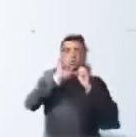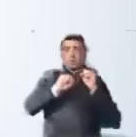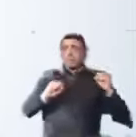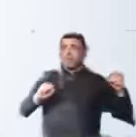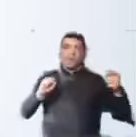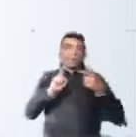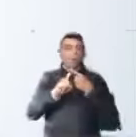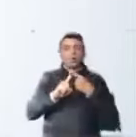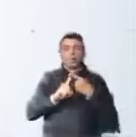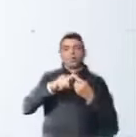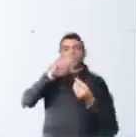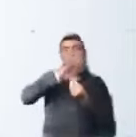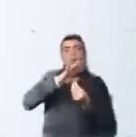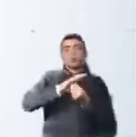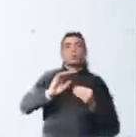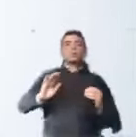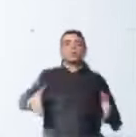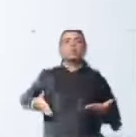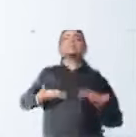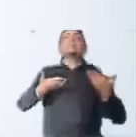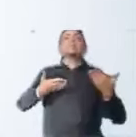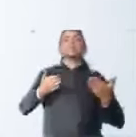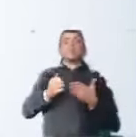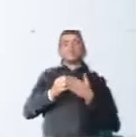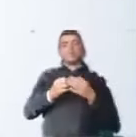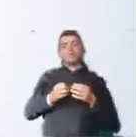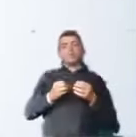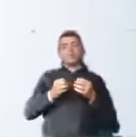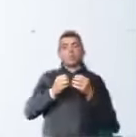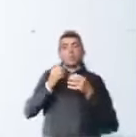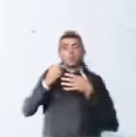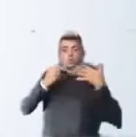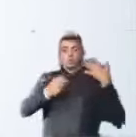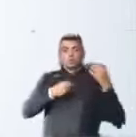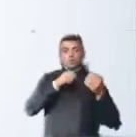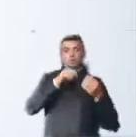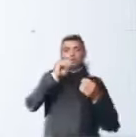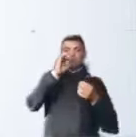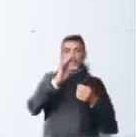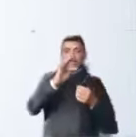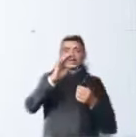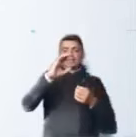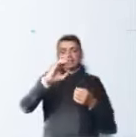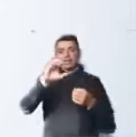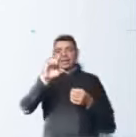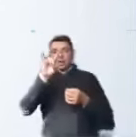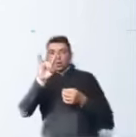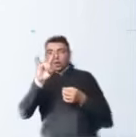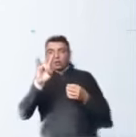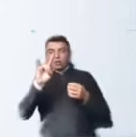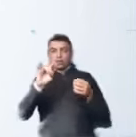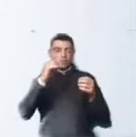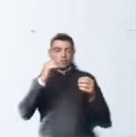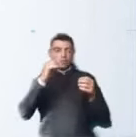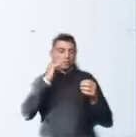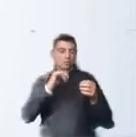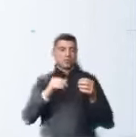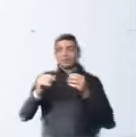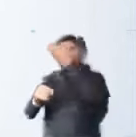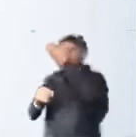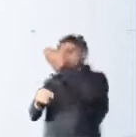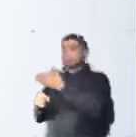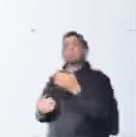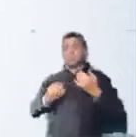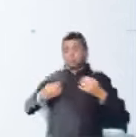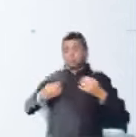el incremento del número de los linfocitos T CD4. Yo ahorita les hablé de los CD8, en este momento les estoy hablando de los CD4. Y con ello va a